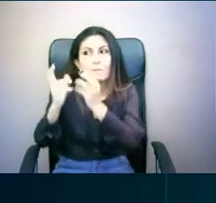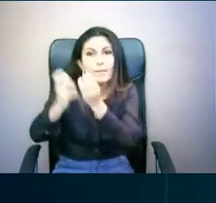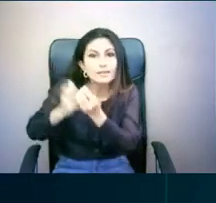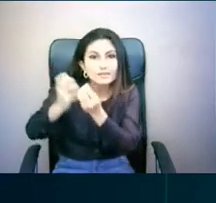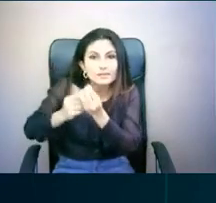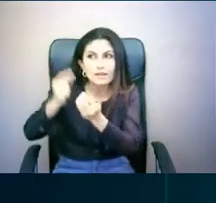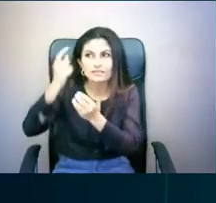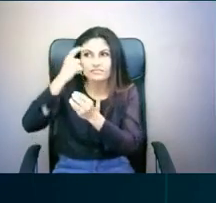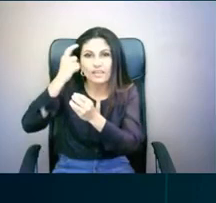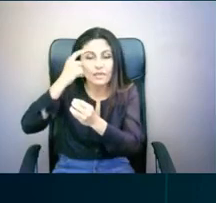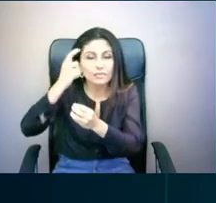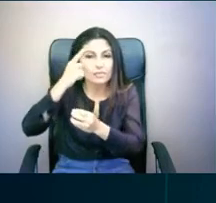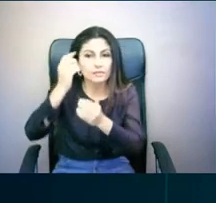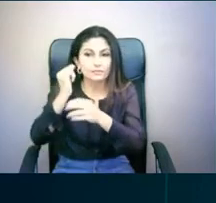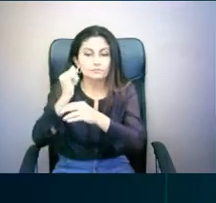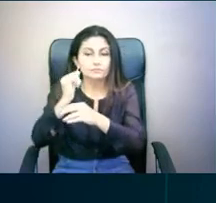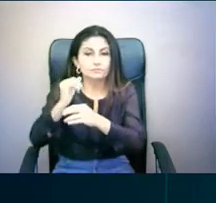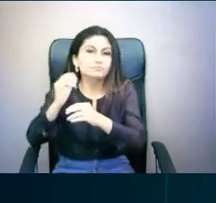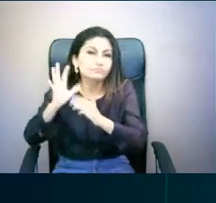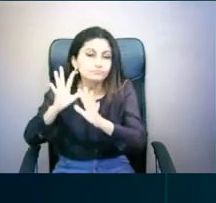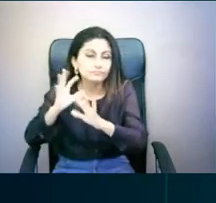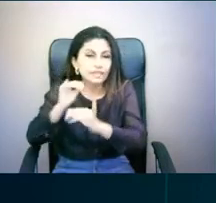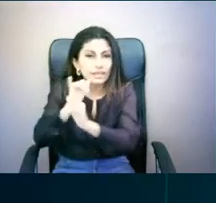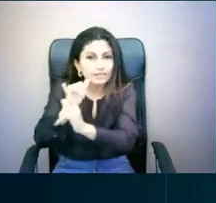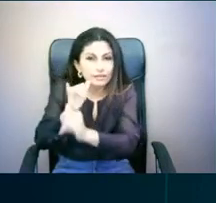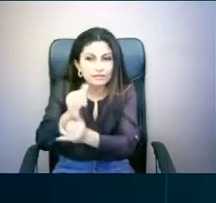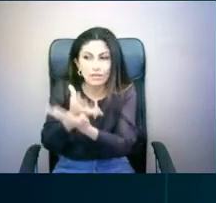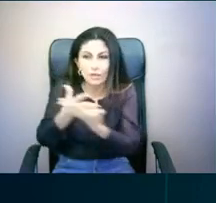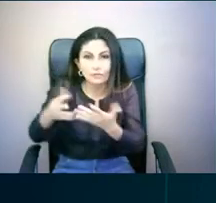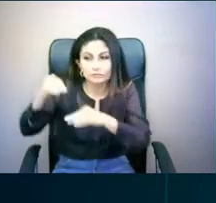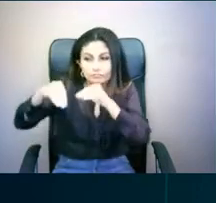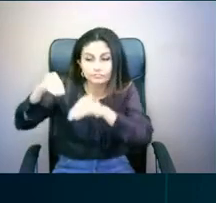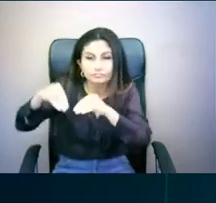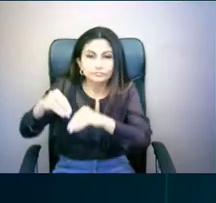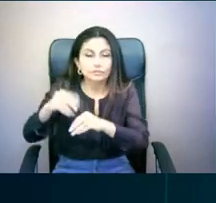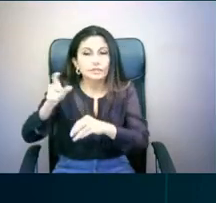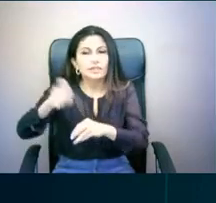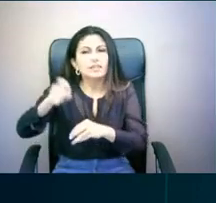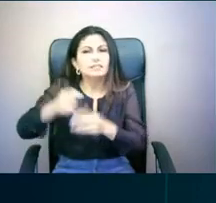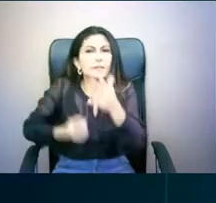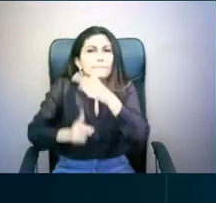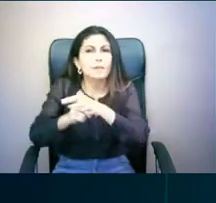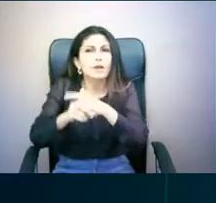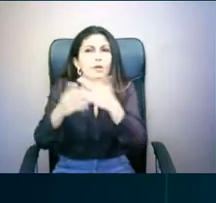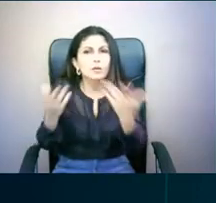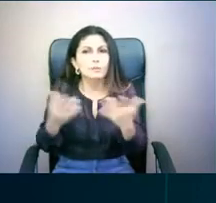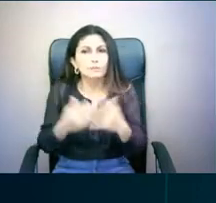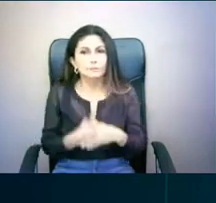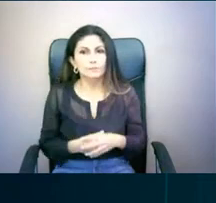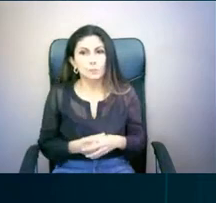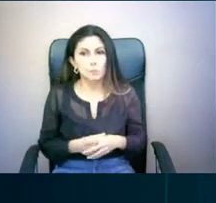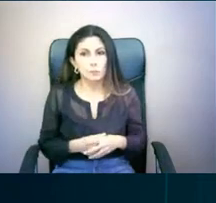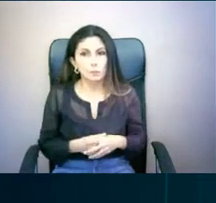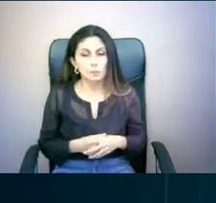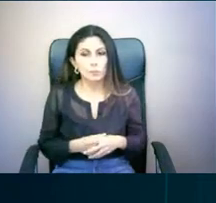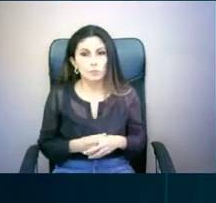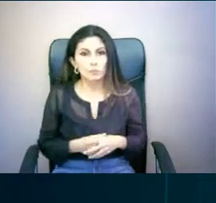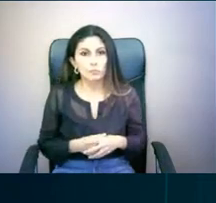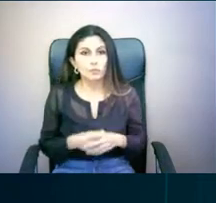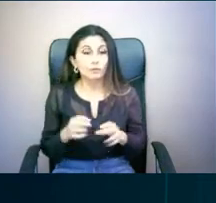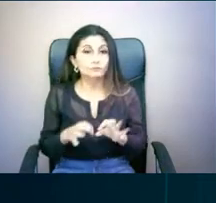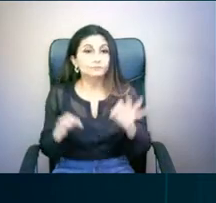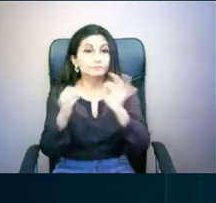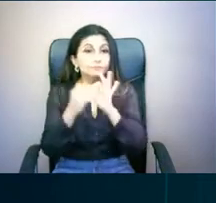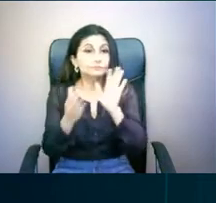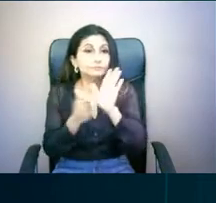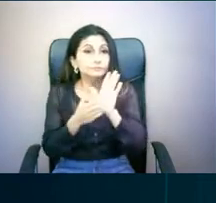la temática, aquí empieza la parte del problema y es con el contexto de la necesidad. ¿De dónde empieza? Existe, digamos, tenemos un referente importante como